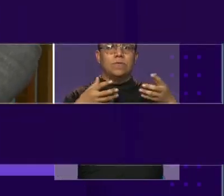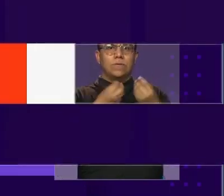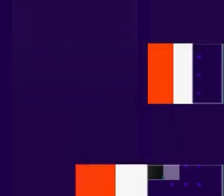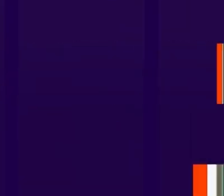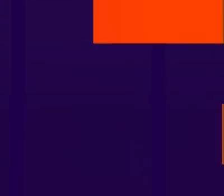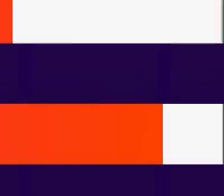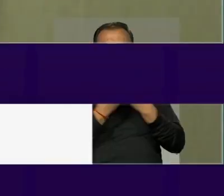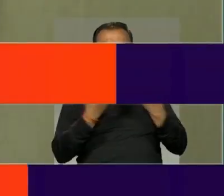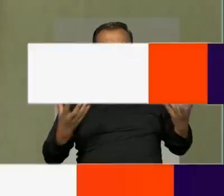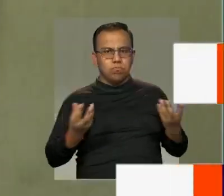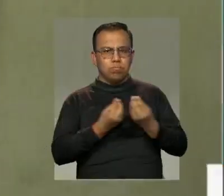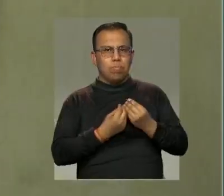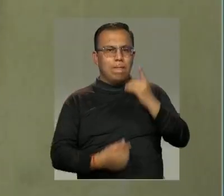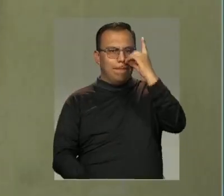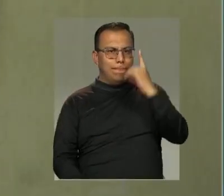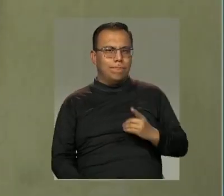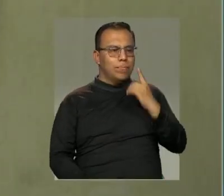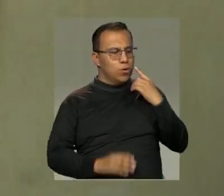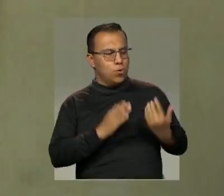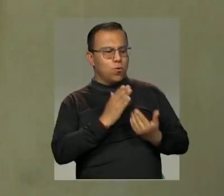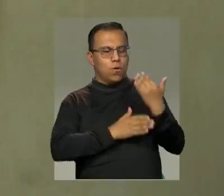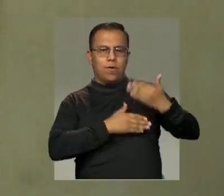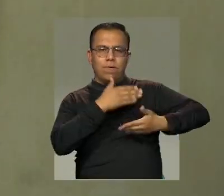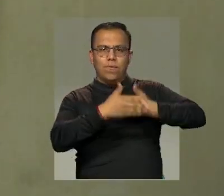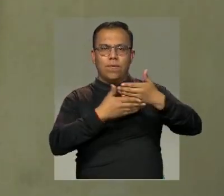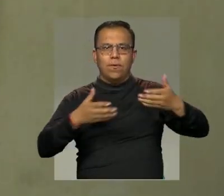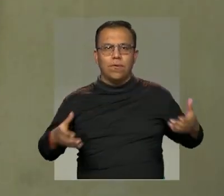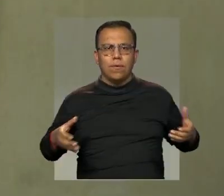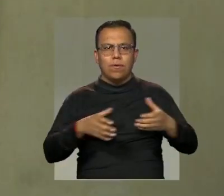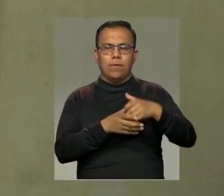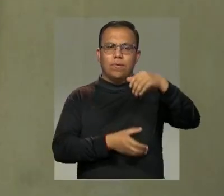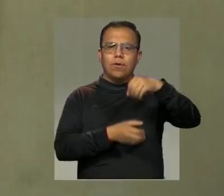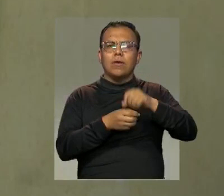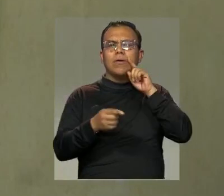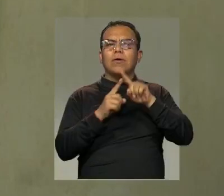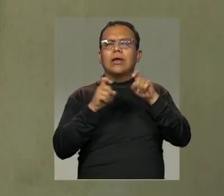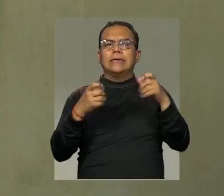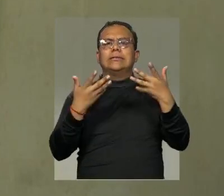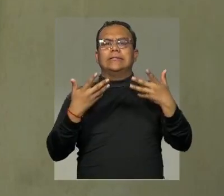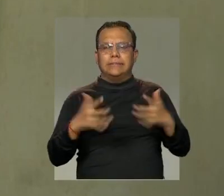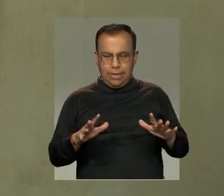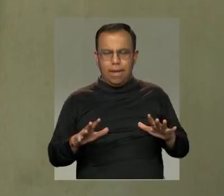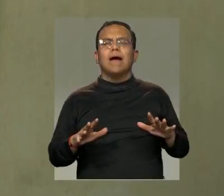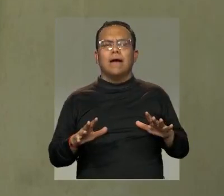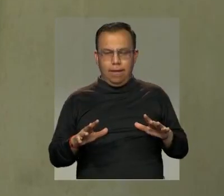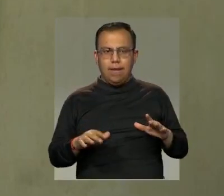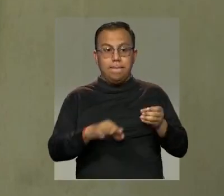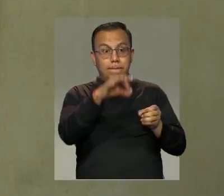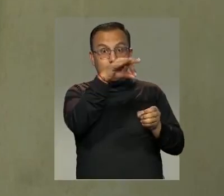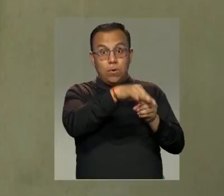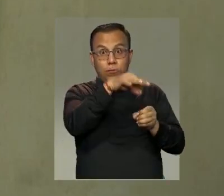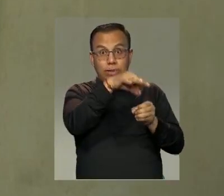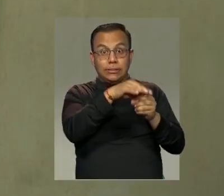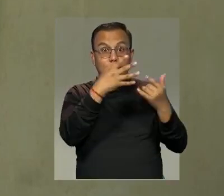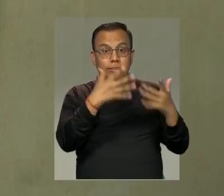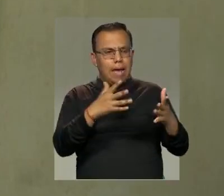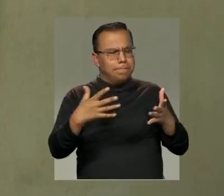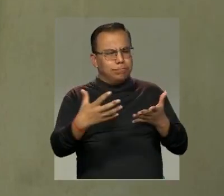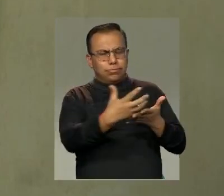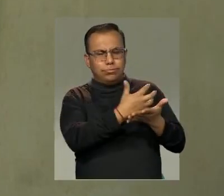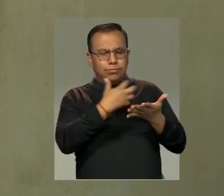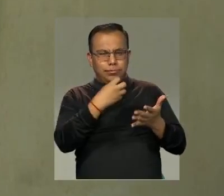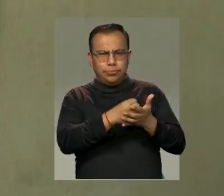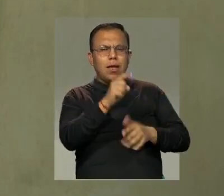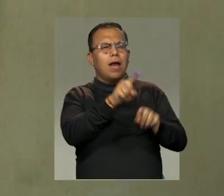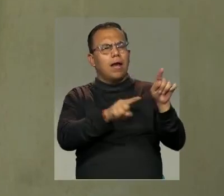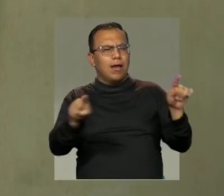reunidos para elegir a la nueva fiscal. Sin embargo, lo último es que ya hubo una primera votación, una primera ronda de votación de